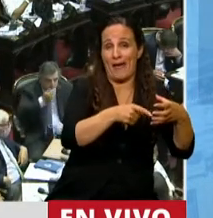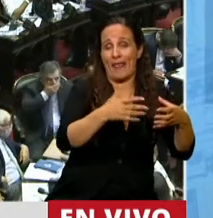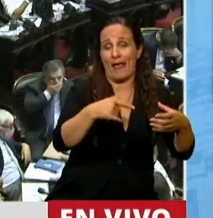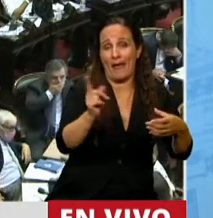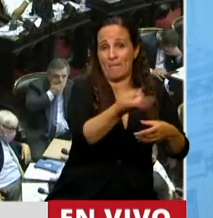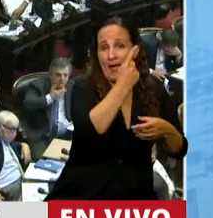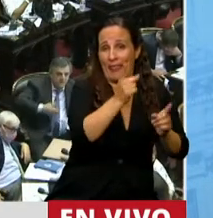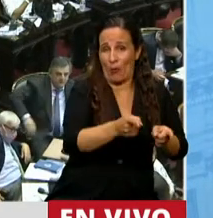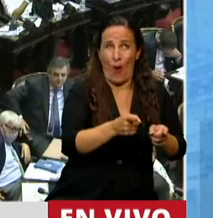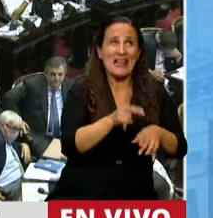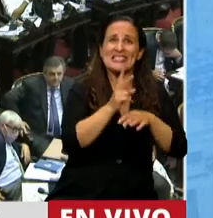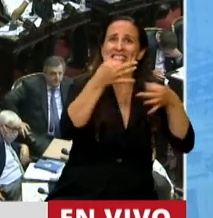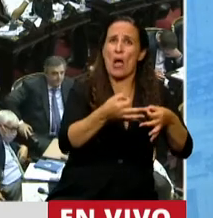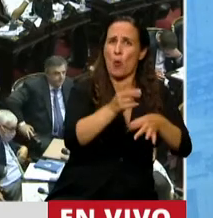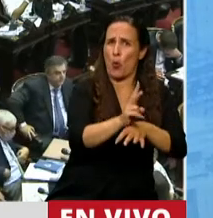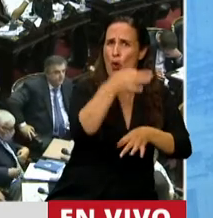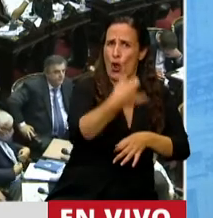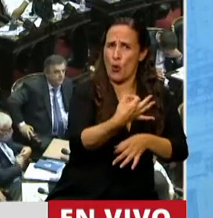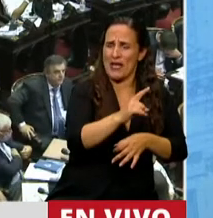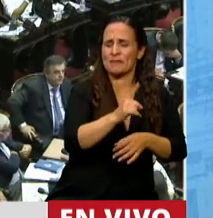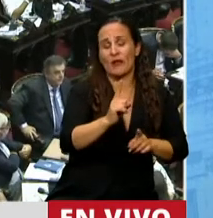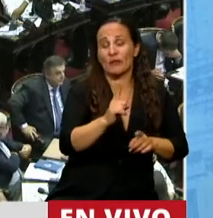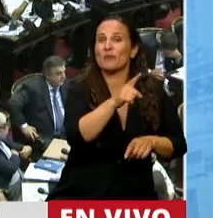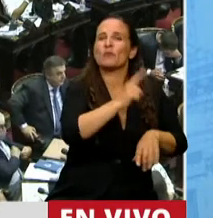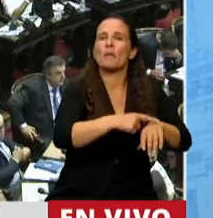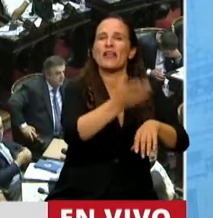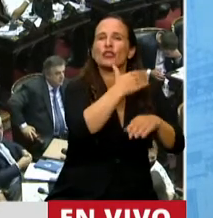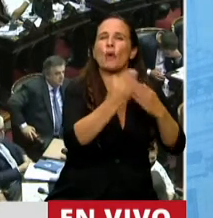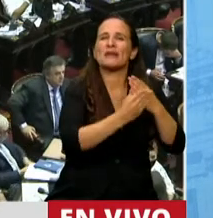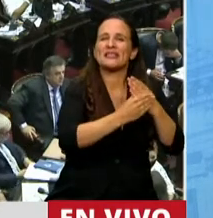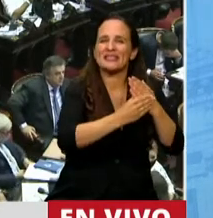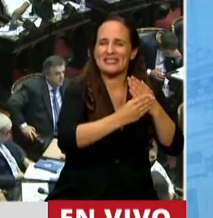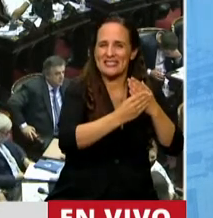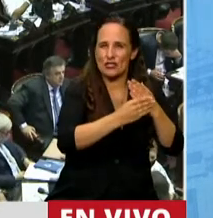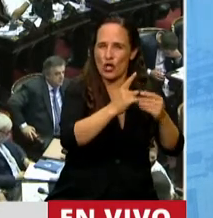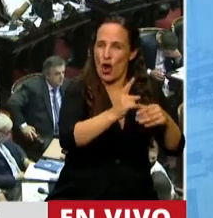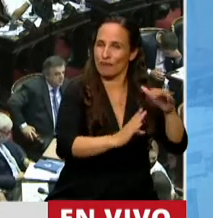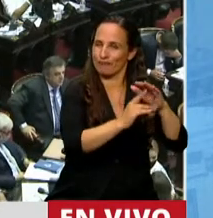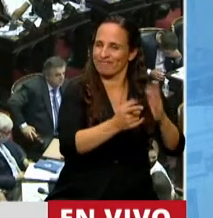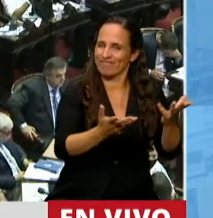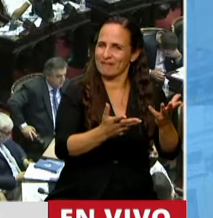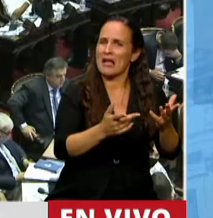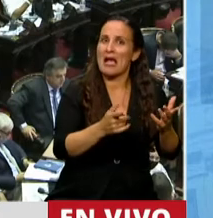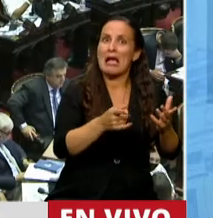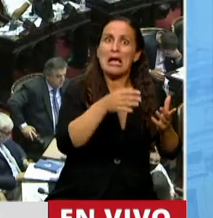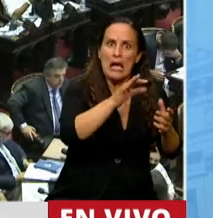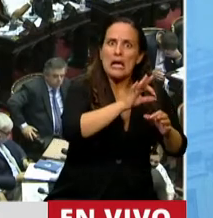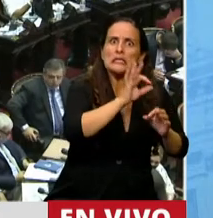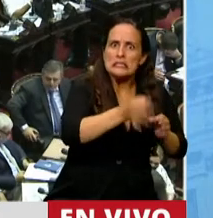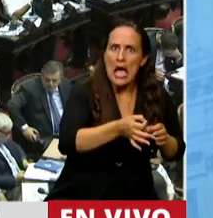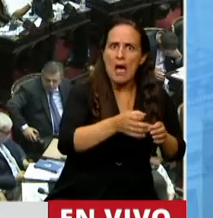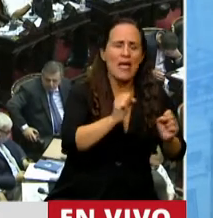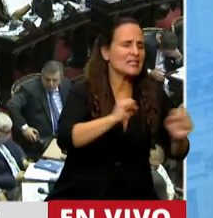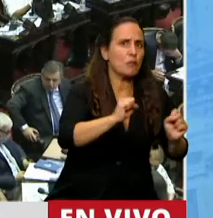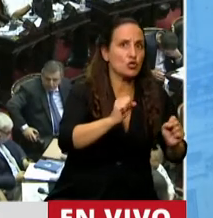conducida por el ministro agua se ocultó información se sabía de un momento que había habido una explosión se lo negó